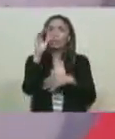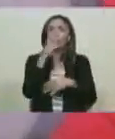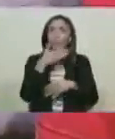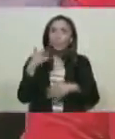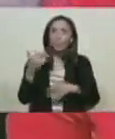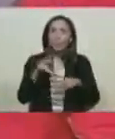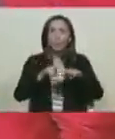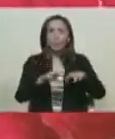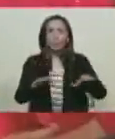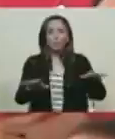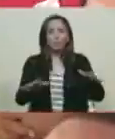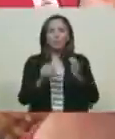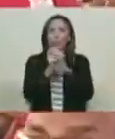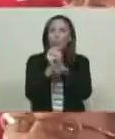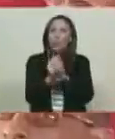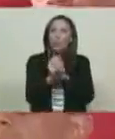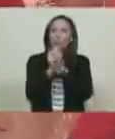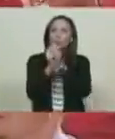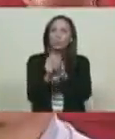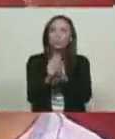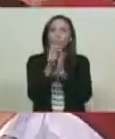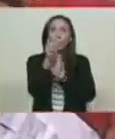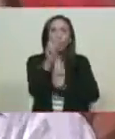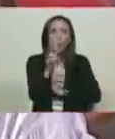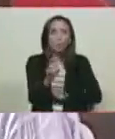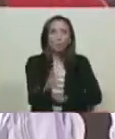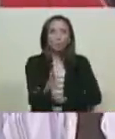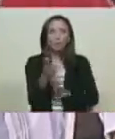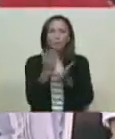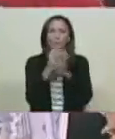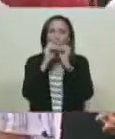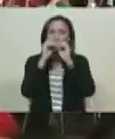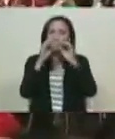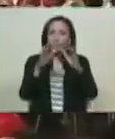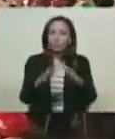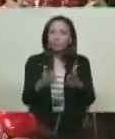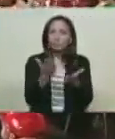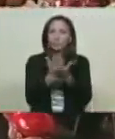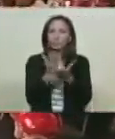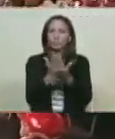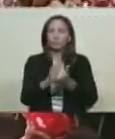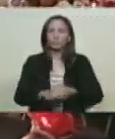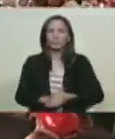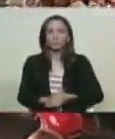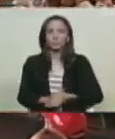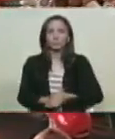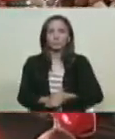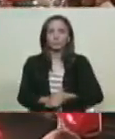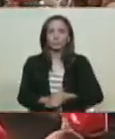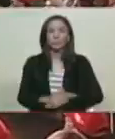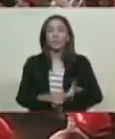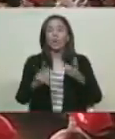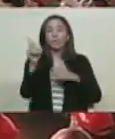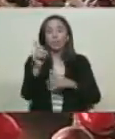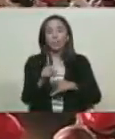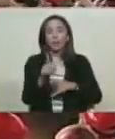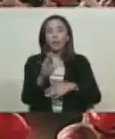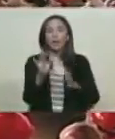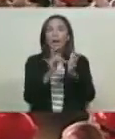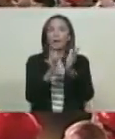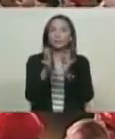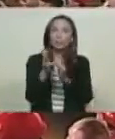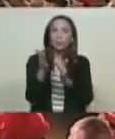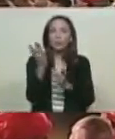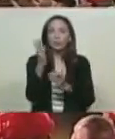niños y niñas, pido a Dios su bendición. y pido a nuestro Jesús, el Cristo